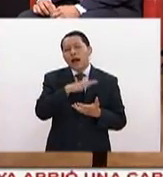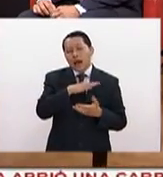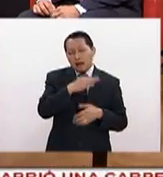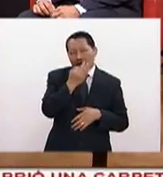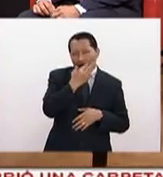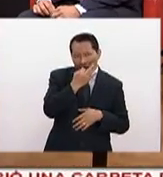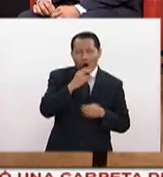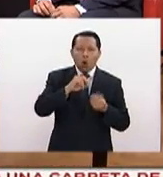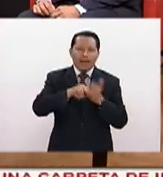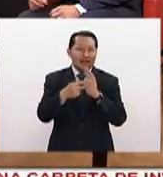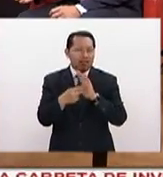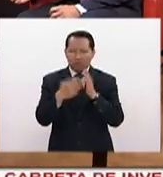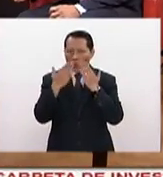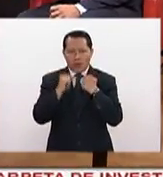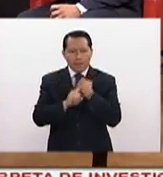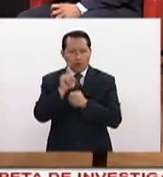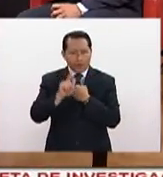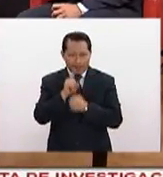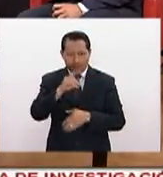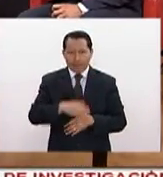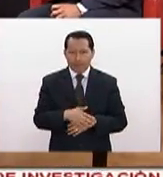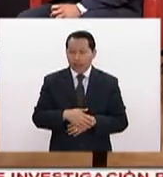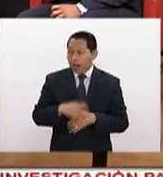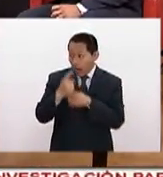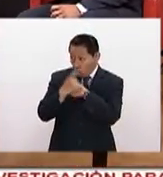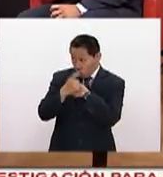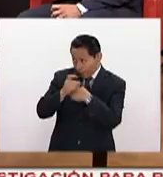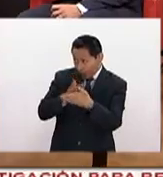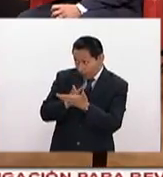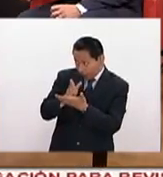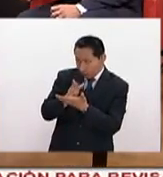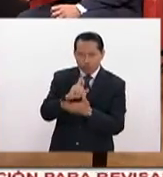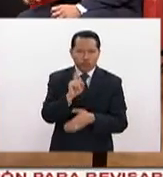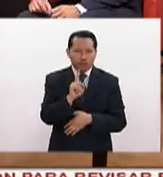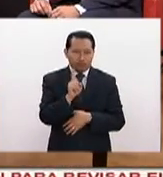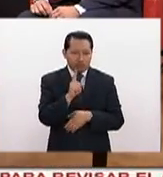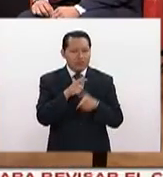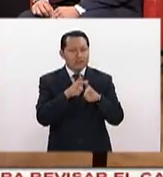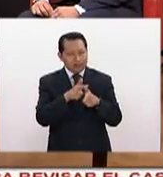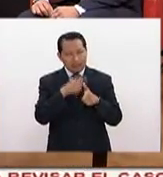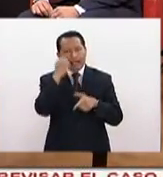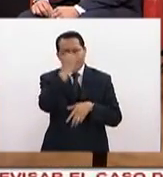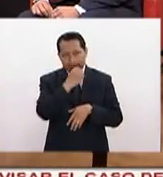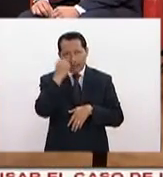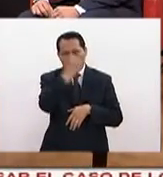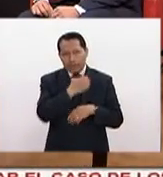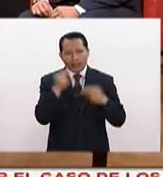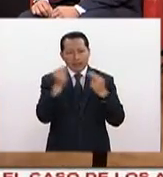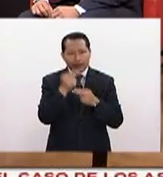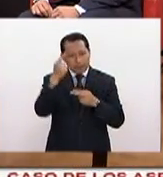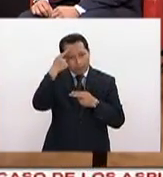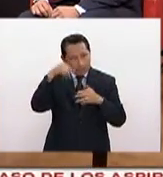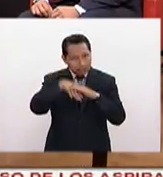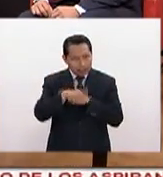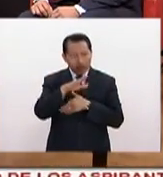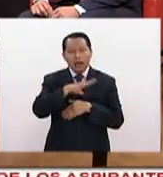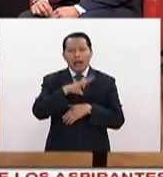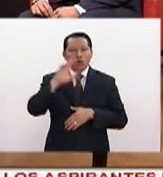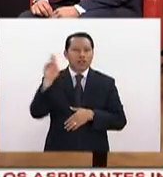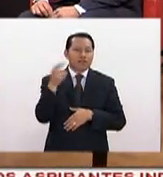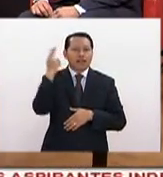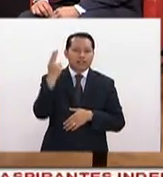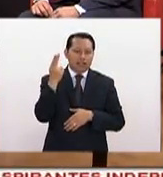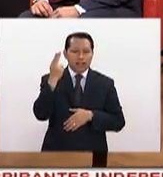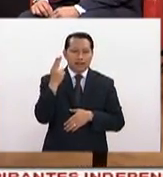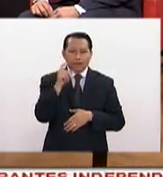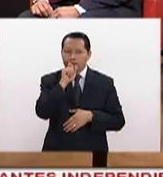las ingenierías sin ningún problema. ¿Tienen ya el pase automático? No. Habría que hacer también el examen. Tienen que hacer el examen de ingreso a cualquiera de las universidades